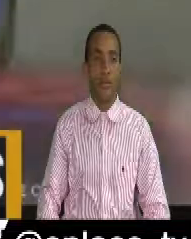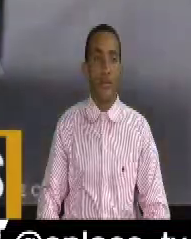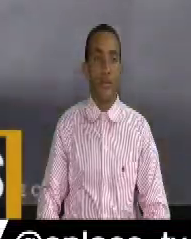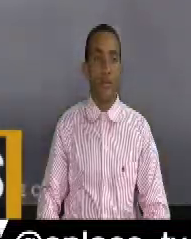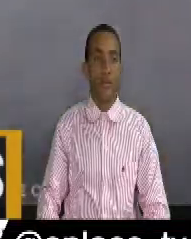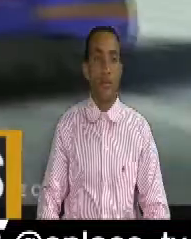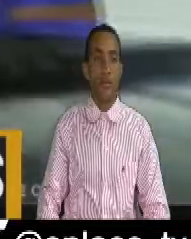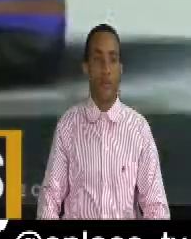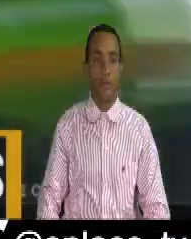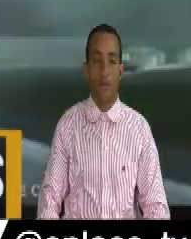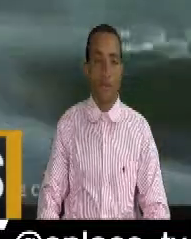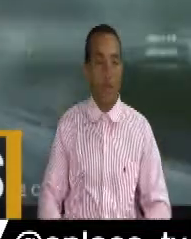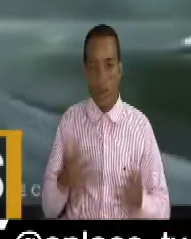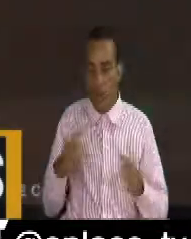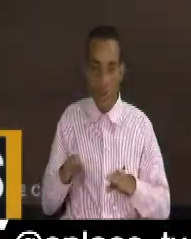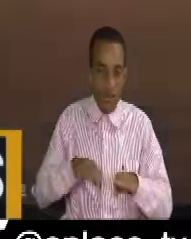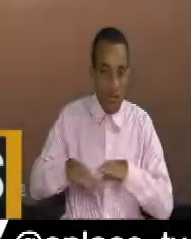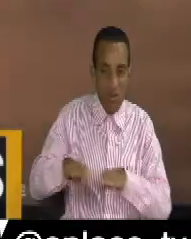dejaré que ganes!